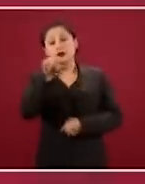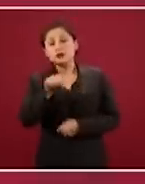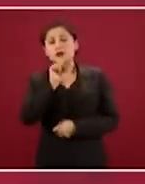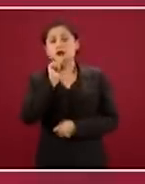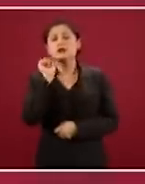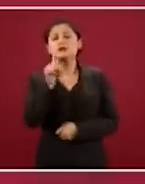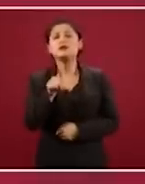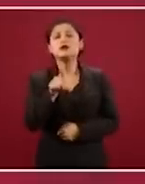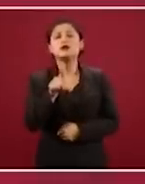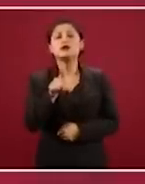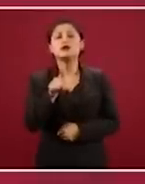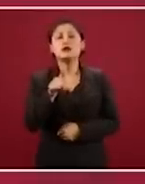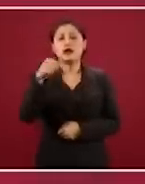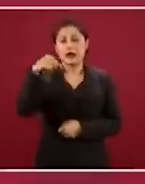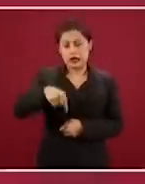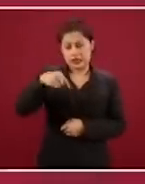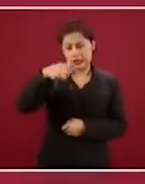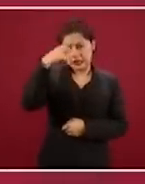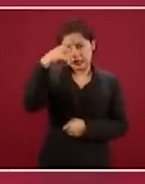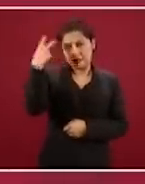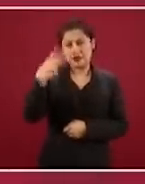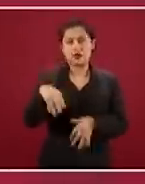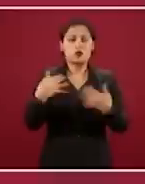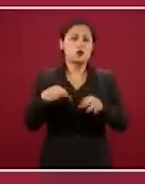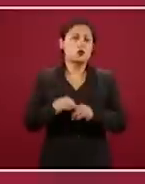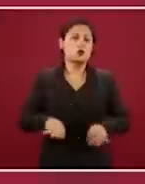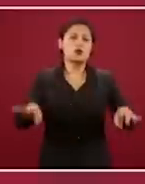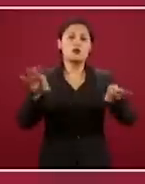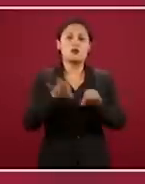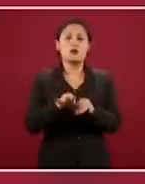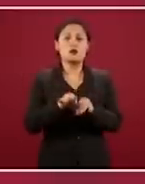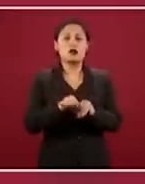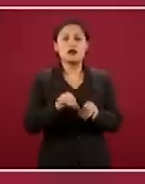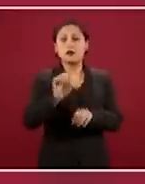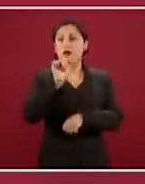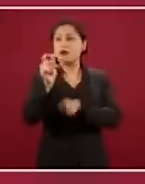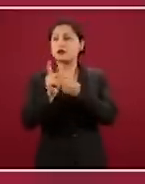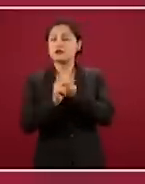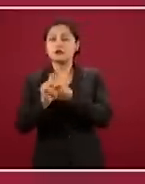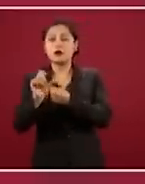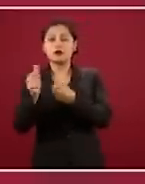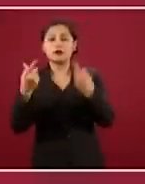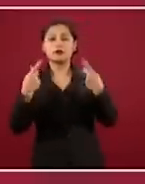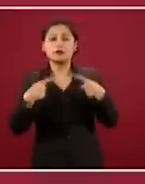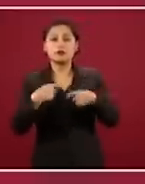que crecieron las remesas como nunca.